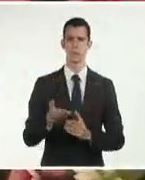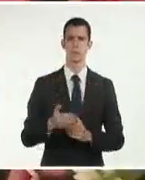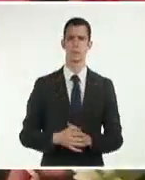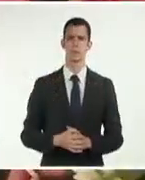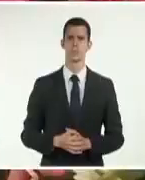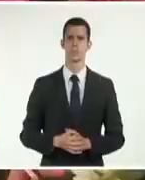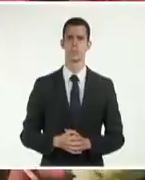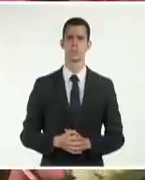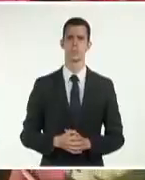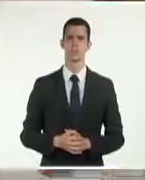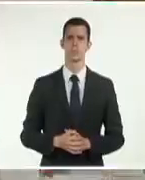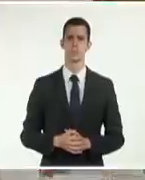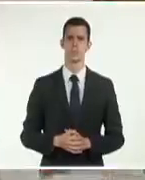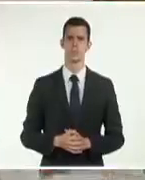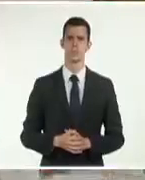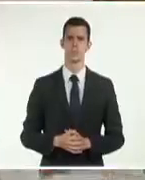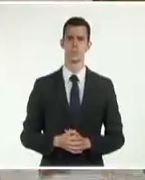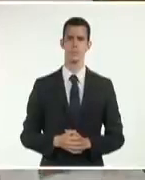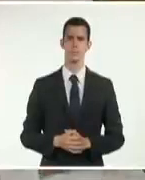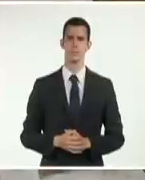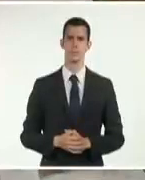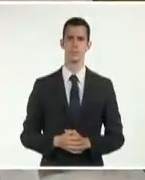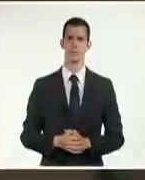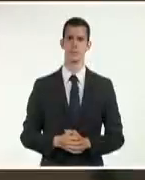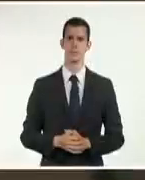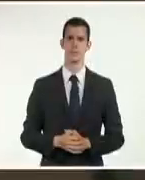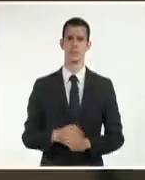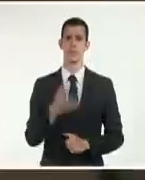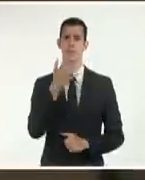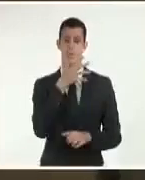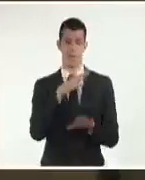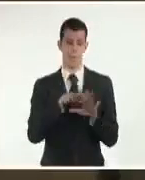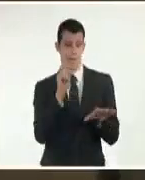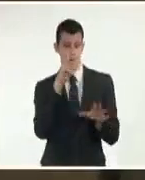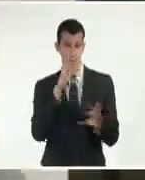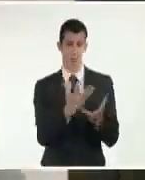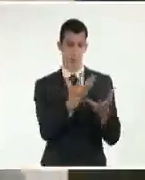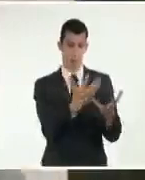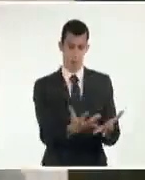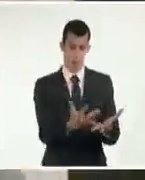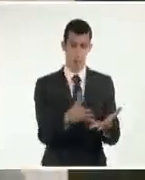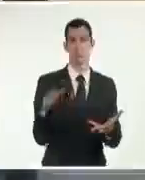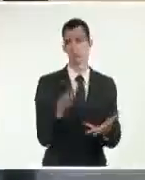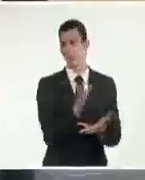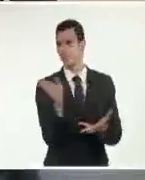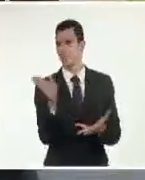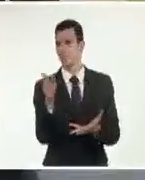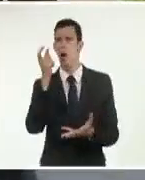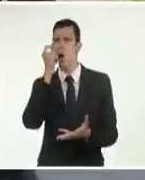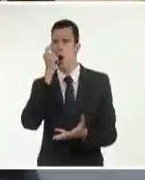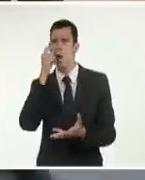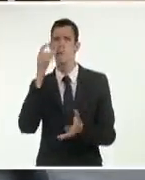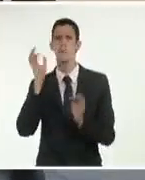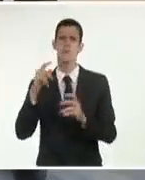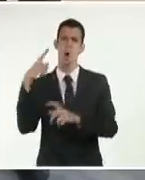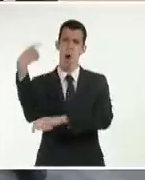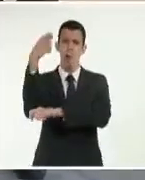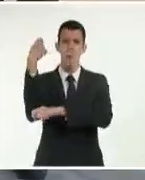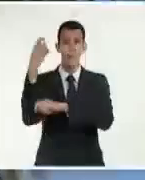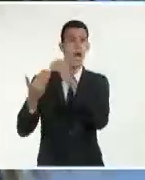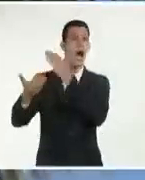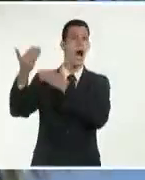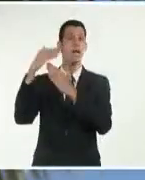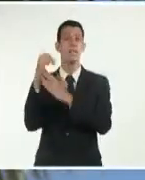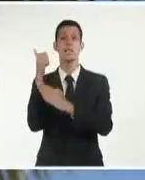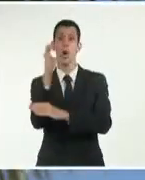el tributo para Carlos Manuel de Céspedes. La ofrenda en su cripta nos devuelve aquella imborrable escena de quien sacrificó un bien individual